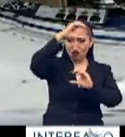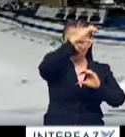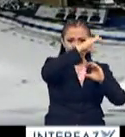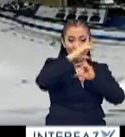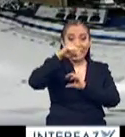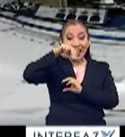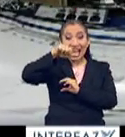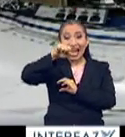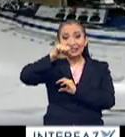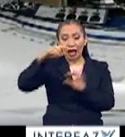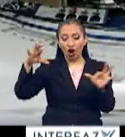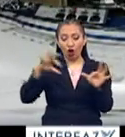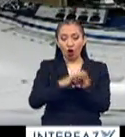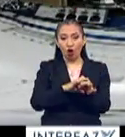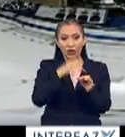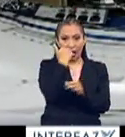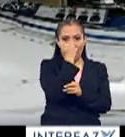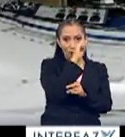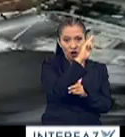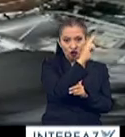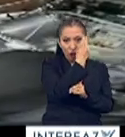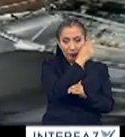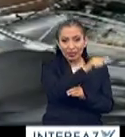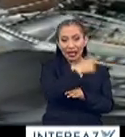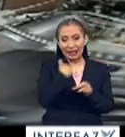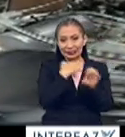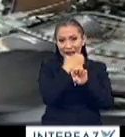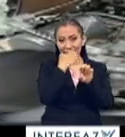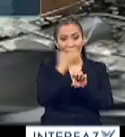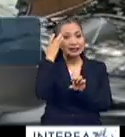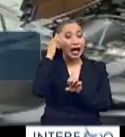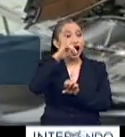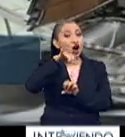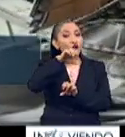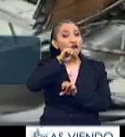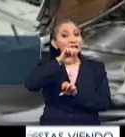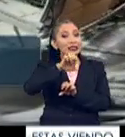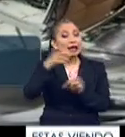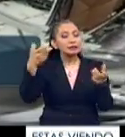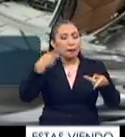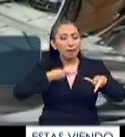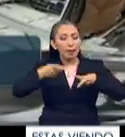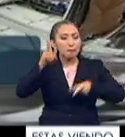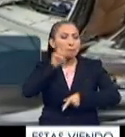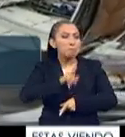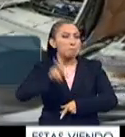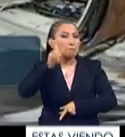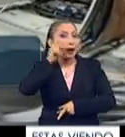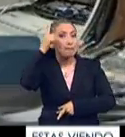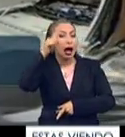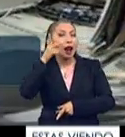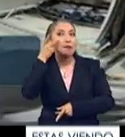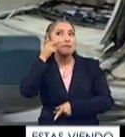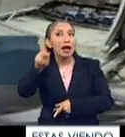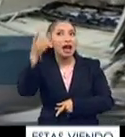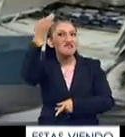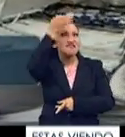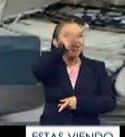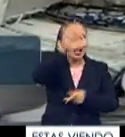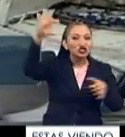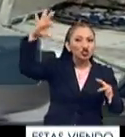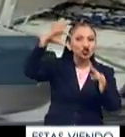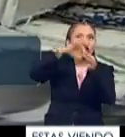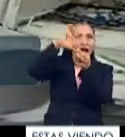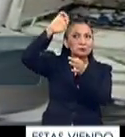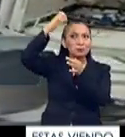administración de la NASA, en conjunto con alumnos de la Universidad Estatal de San José, desarrollaron un prototipo para emplear la realidad virtual en